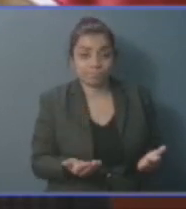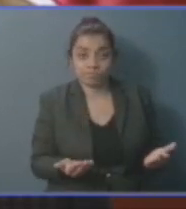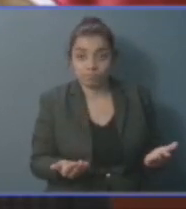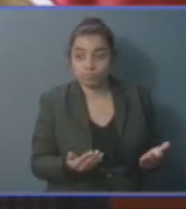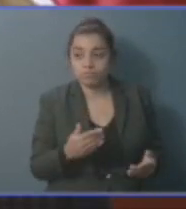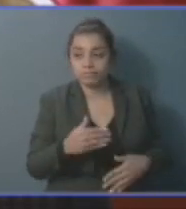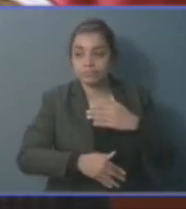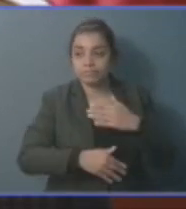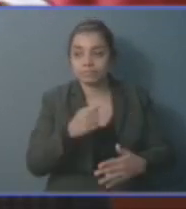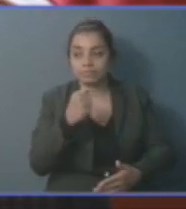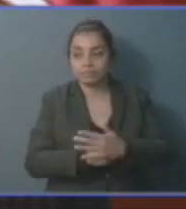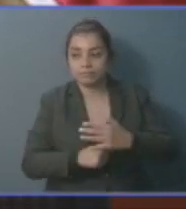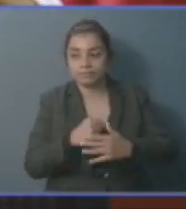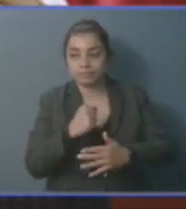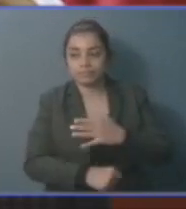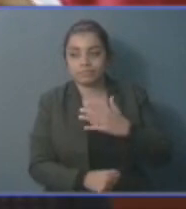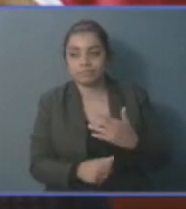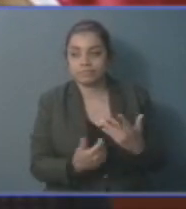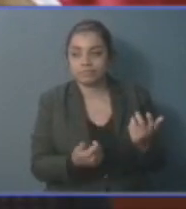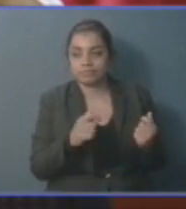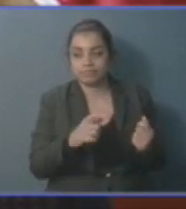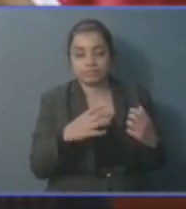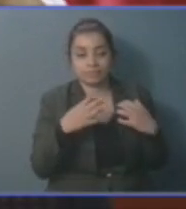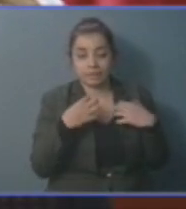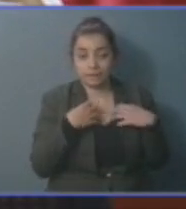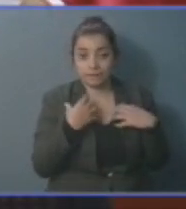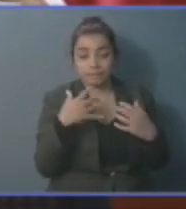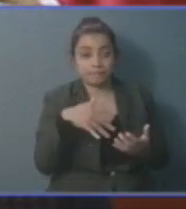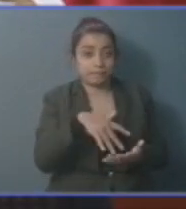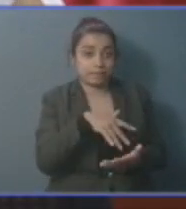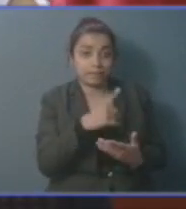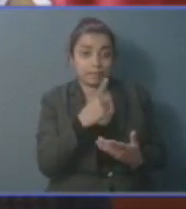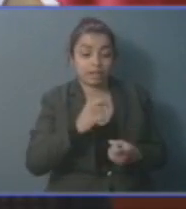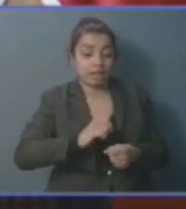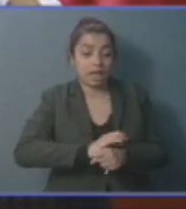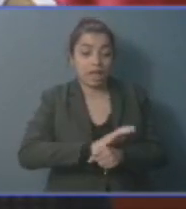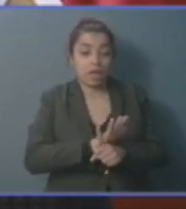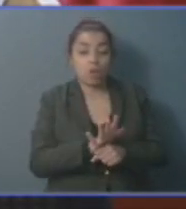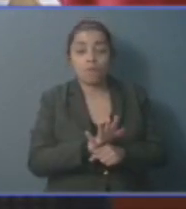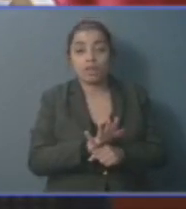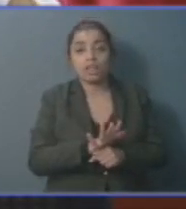de la lucha que realizan para salvar la vida de los pacientes con COVID-19.